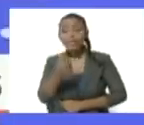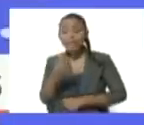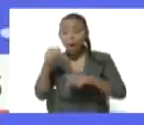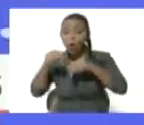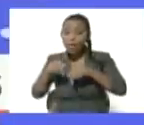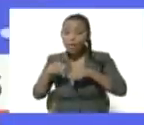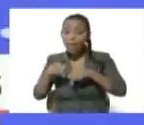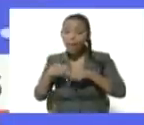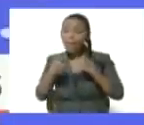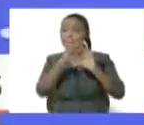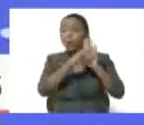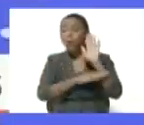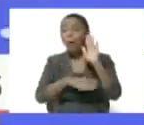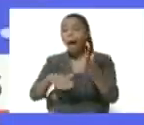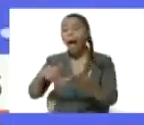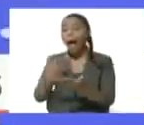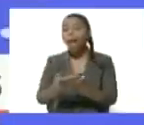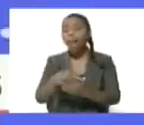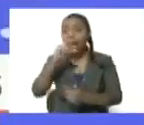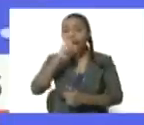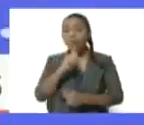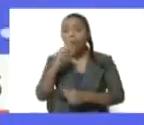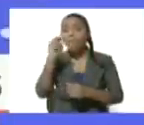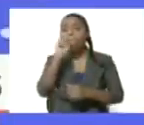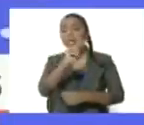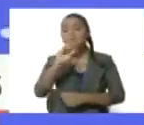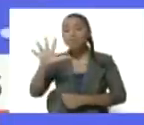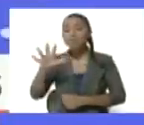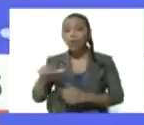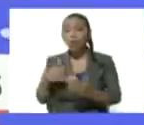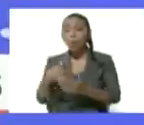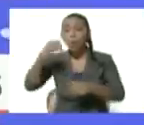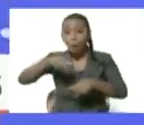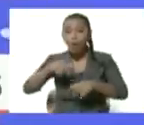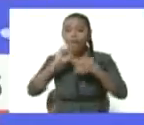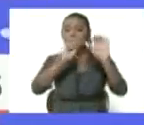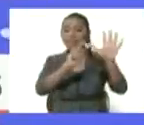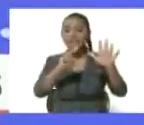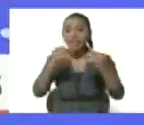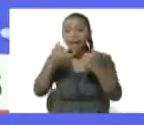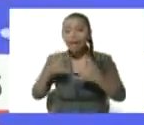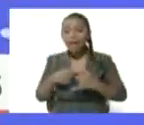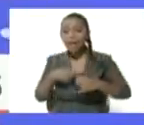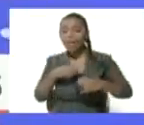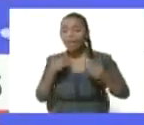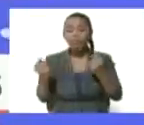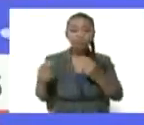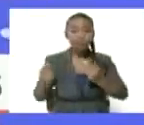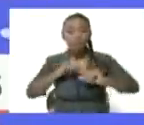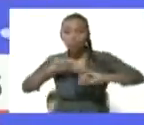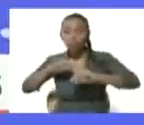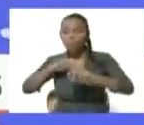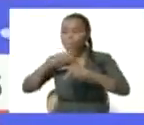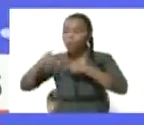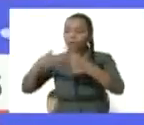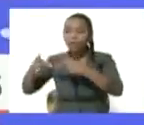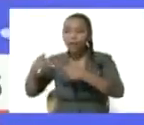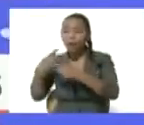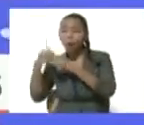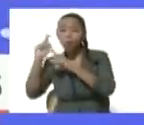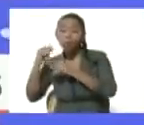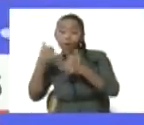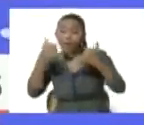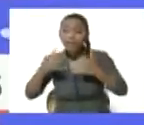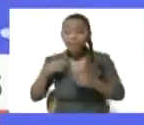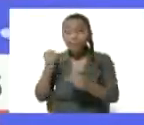programa hasta el año 25 y hoy las 7 líneas de acción política. Y la otra línea que trabajamos, jefe, ya tuvimos